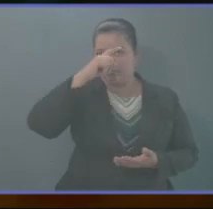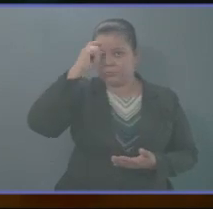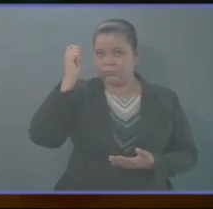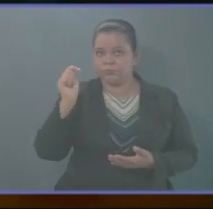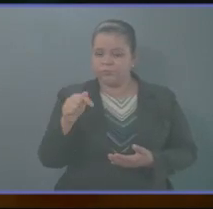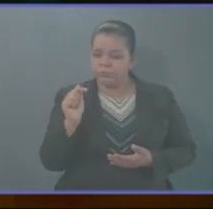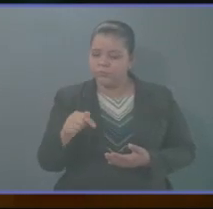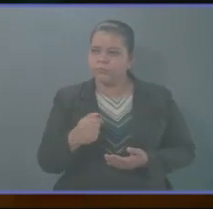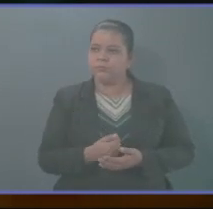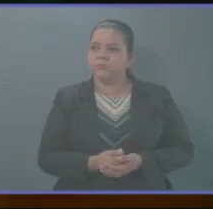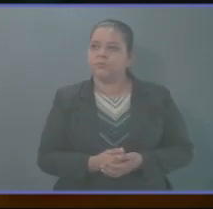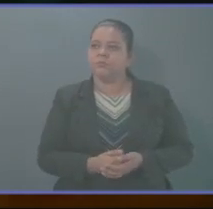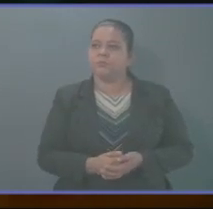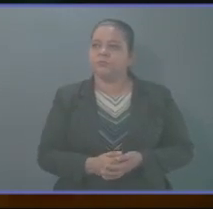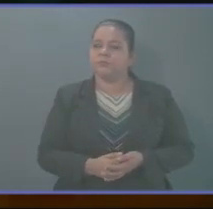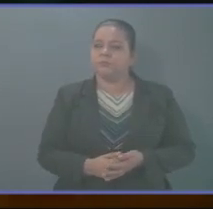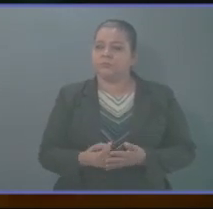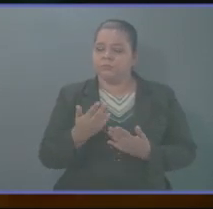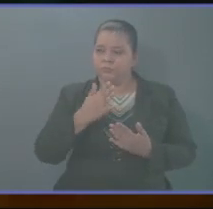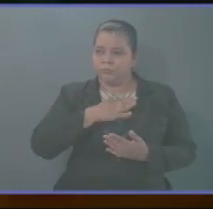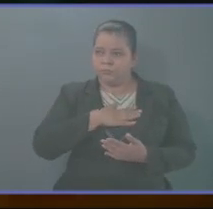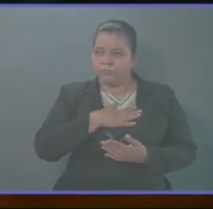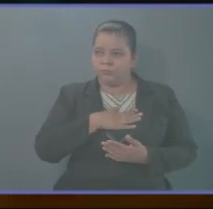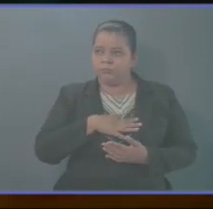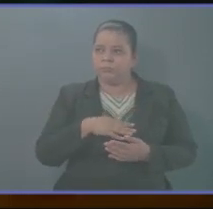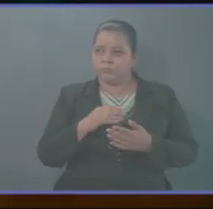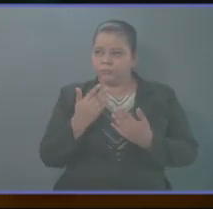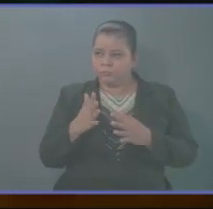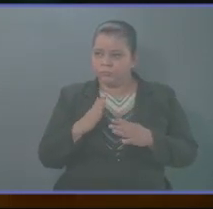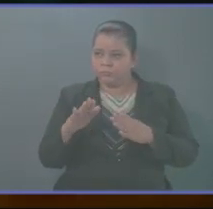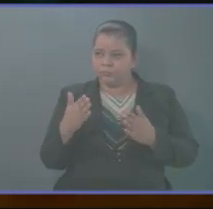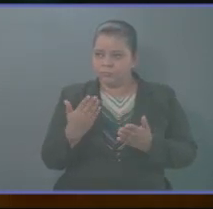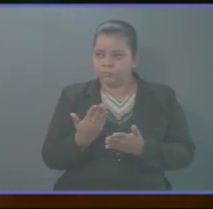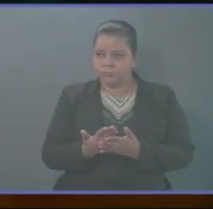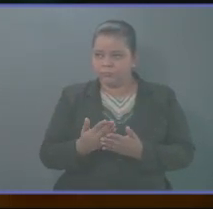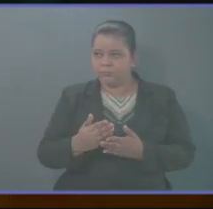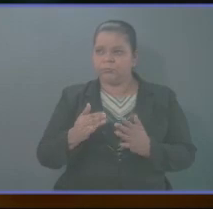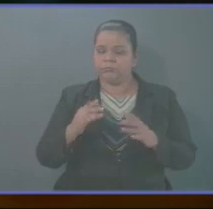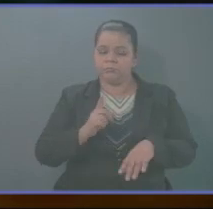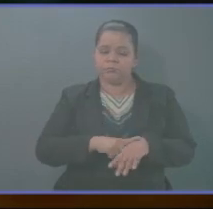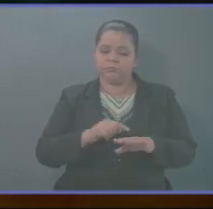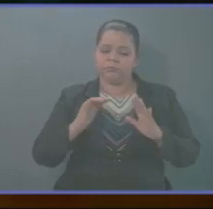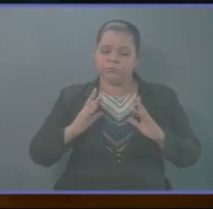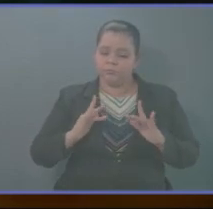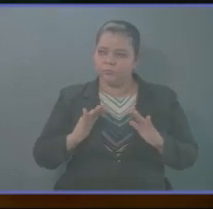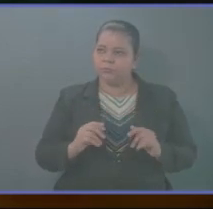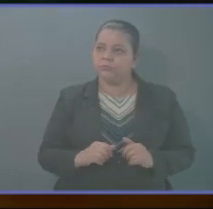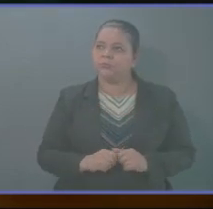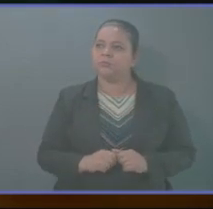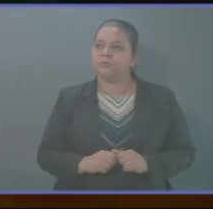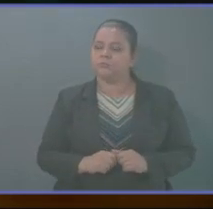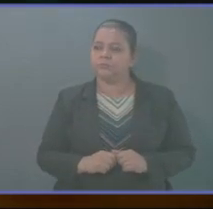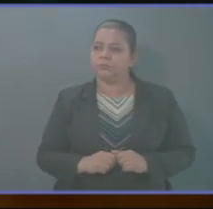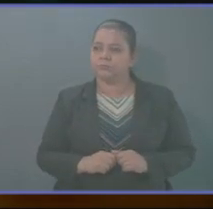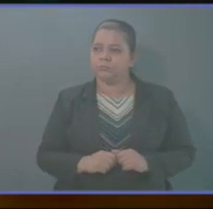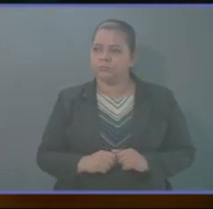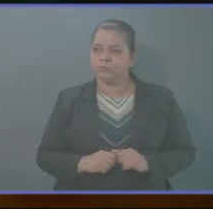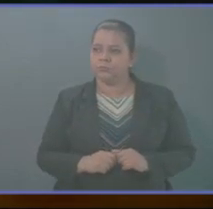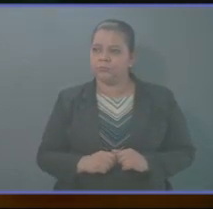la pieza para las pasadas vacaciones por la emergencia que vivimos actualmente.